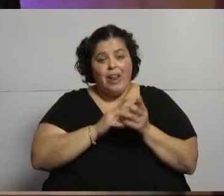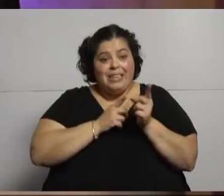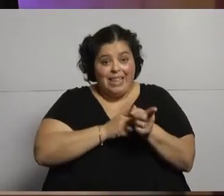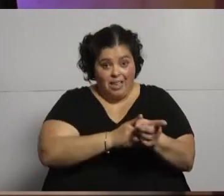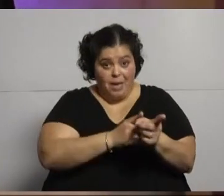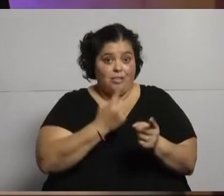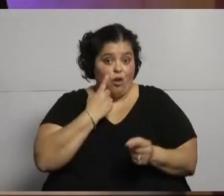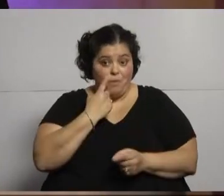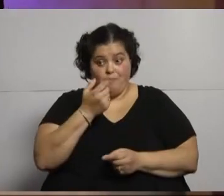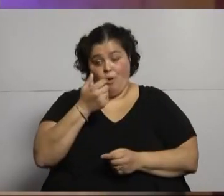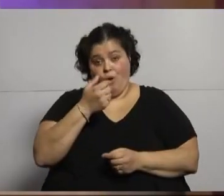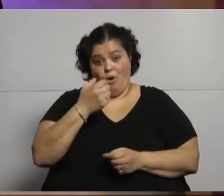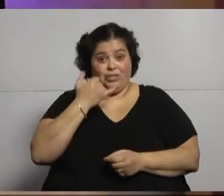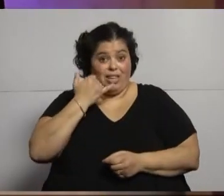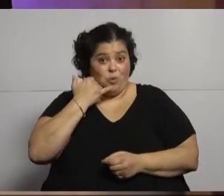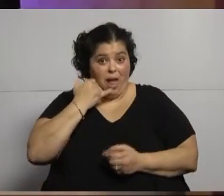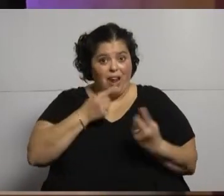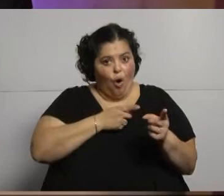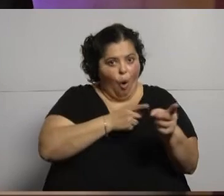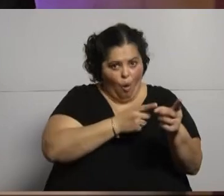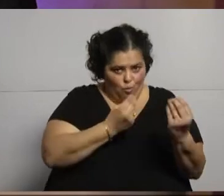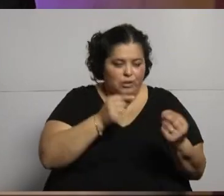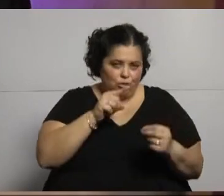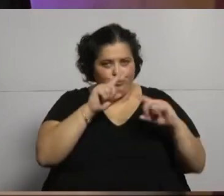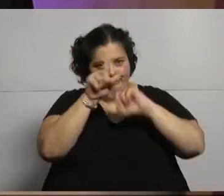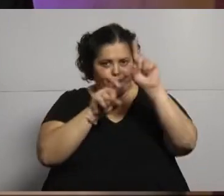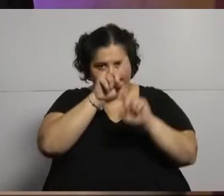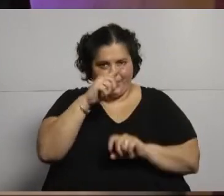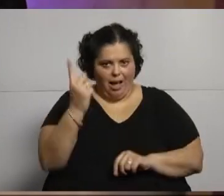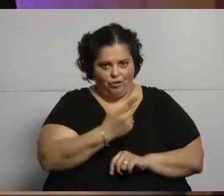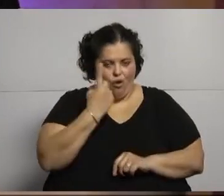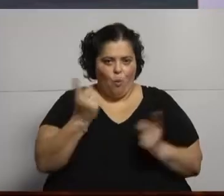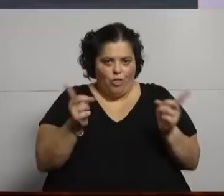creo que nos tienen cuestionando mucho a todos. A la vuelta de esta pausa, ya regresamos.